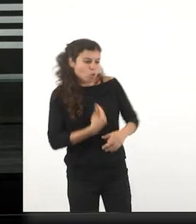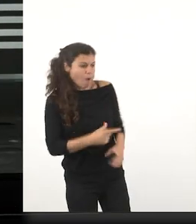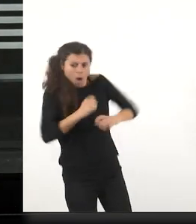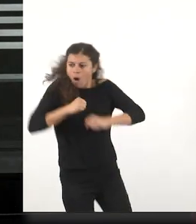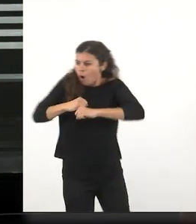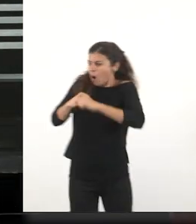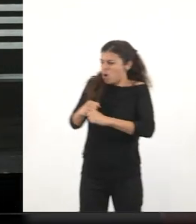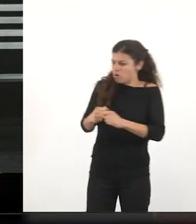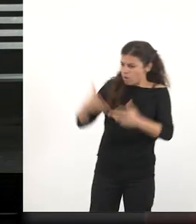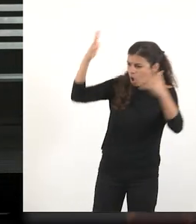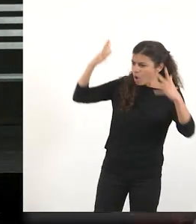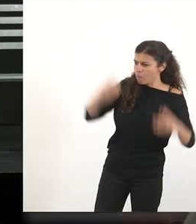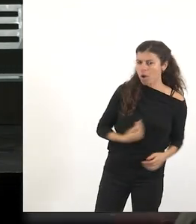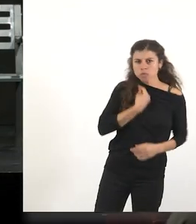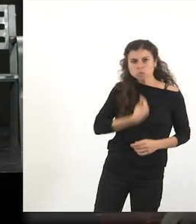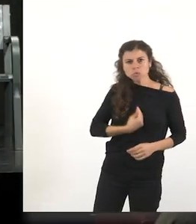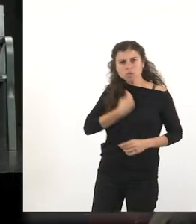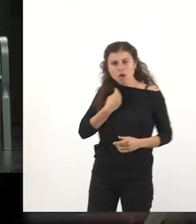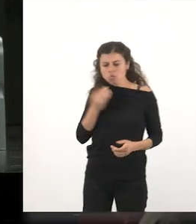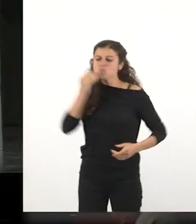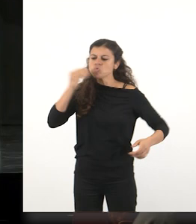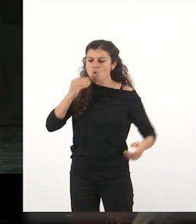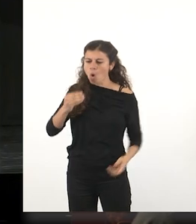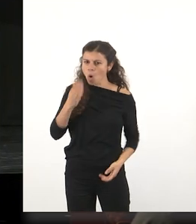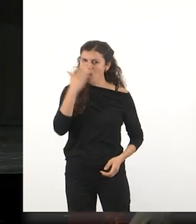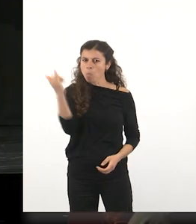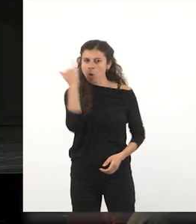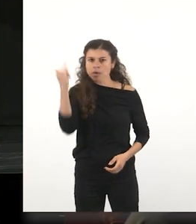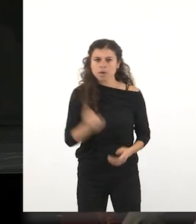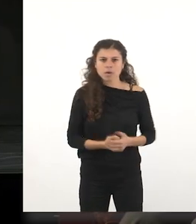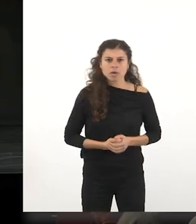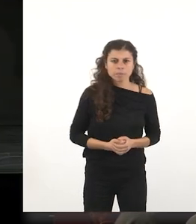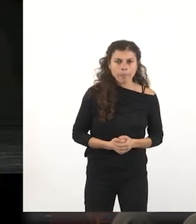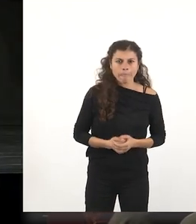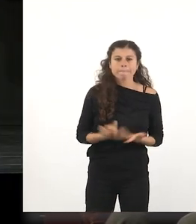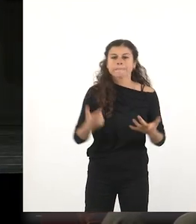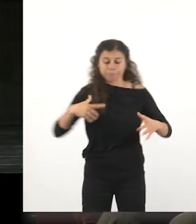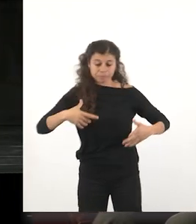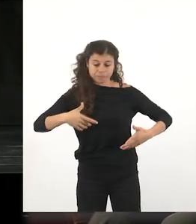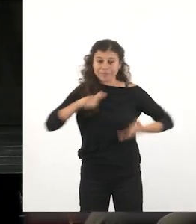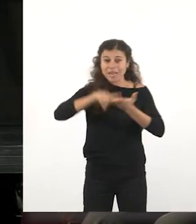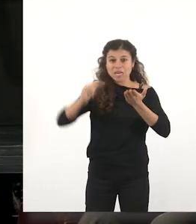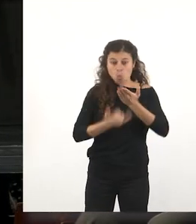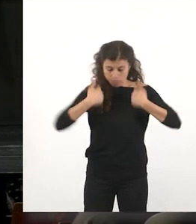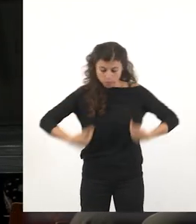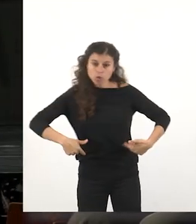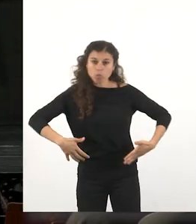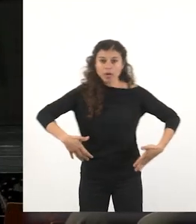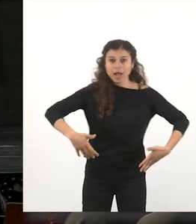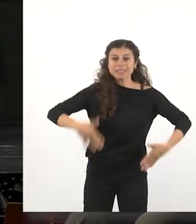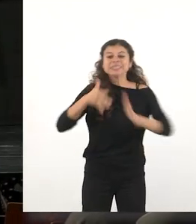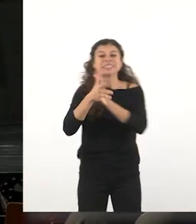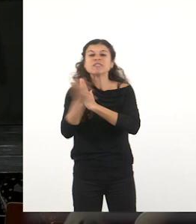gilipollas! ¡Nene, que me ha asustado! ¡Tonto que! ¡Gilipollas! Atención, que este lenguaje corporal significa me acabo de